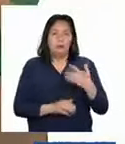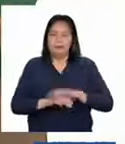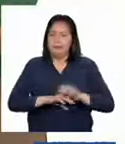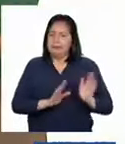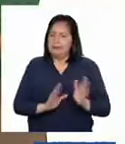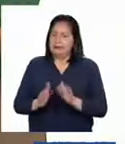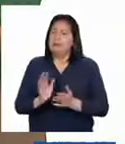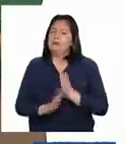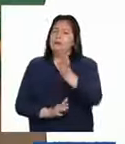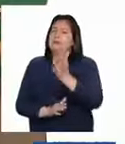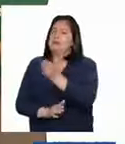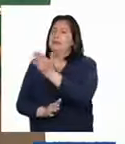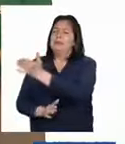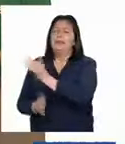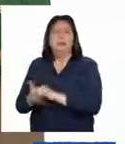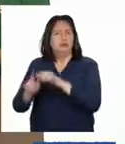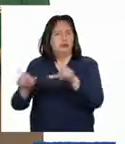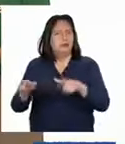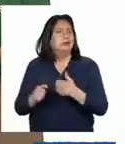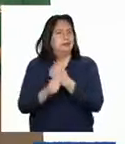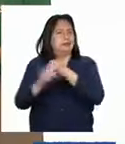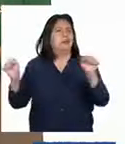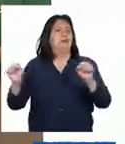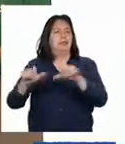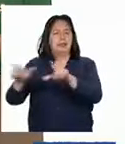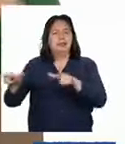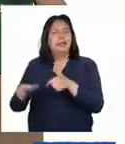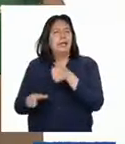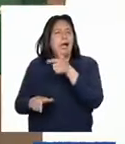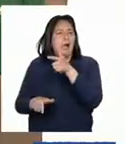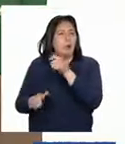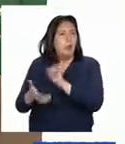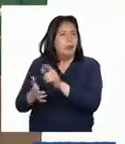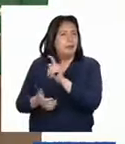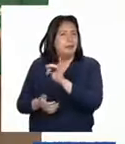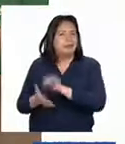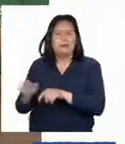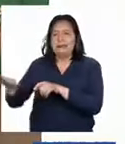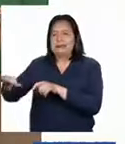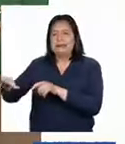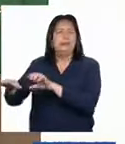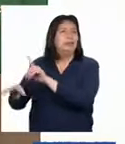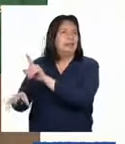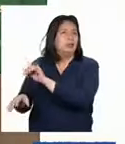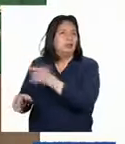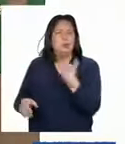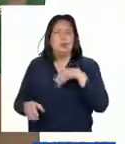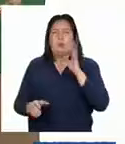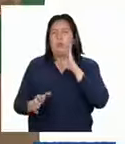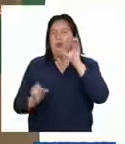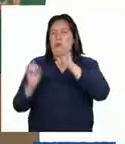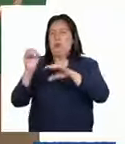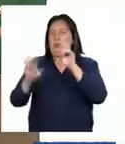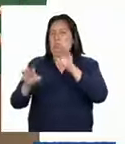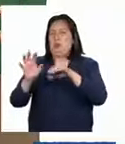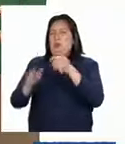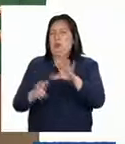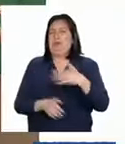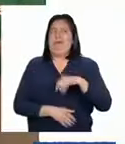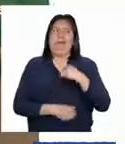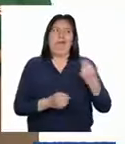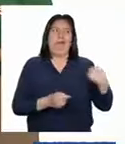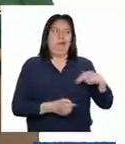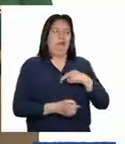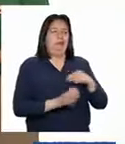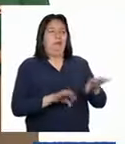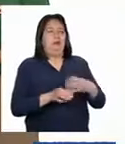planea ir por más y salvar el lago Titicaca y la Huacachina de toda la contaminación que hemos producido